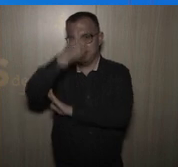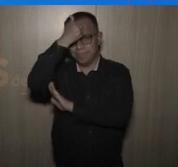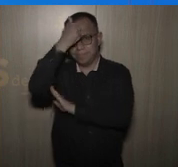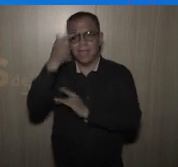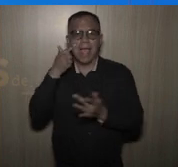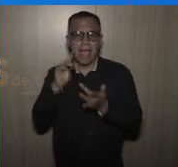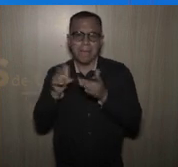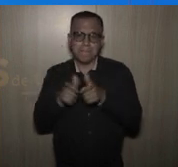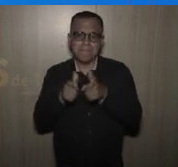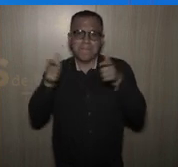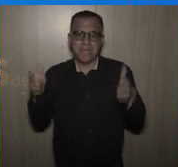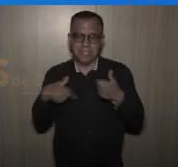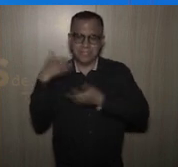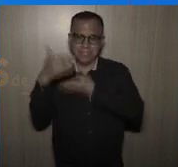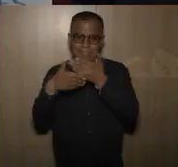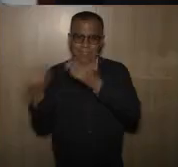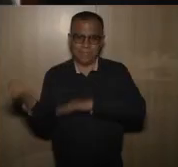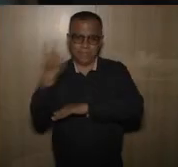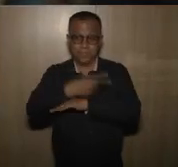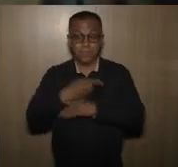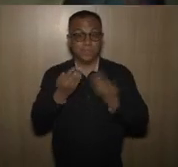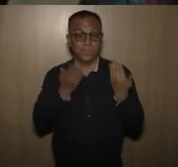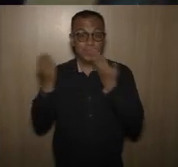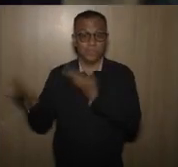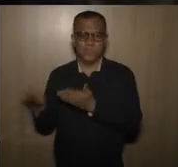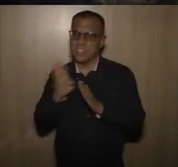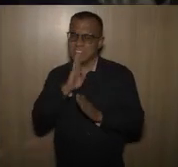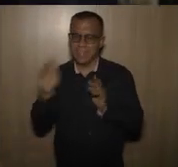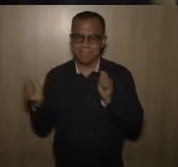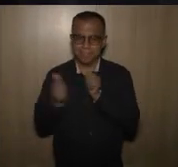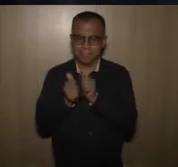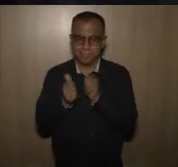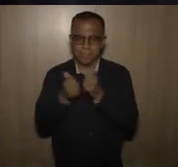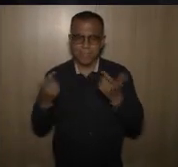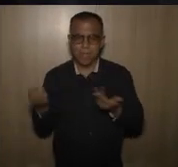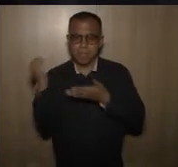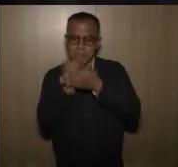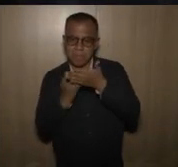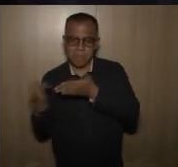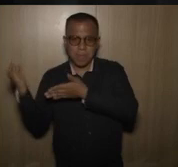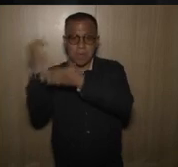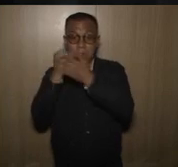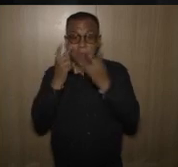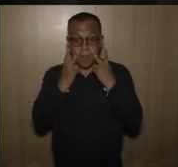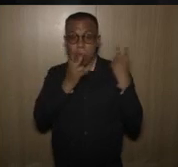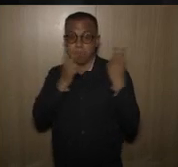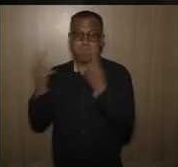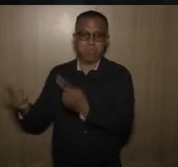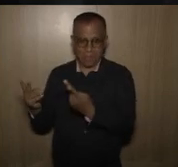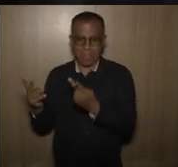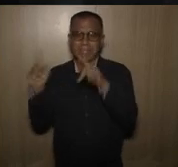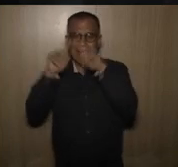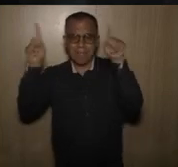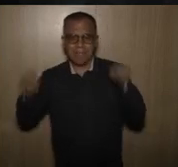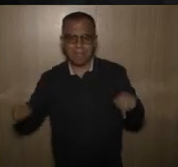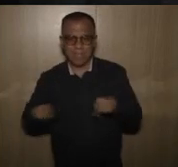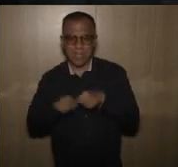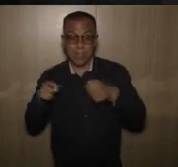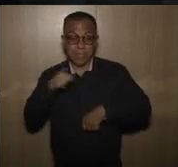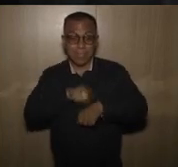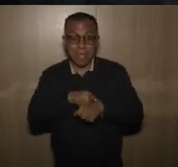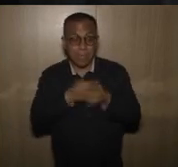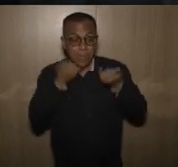más destacados de la jornada. Para esto lo acompañará la infografía que verán a continuación y que fue realizada en